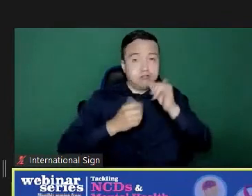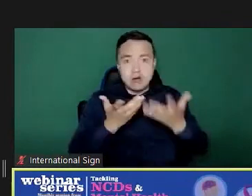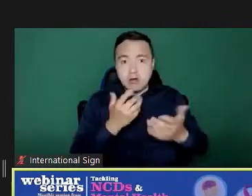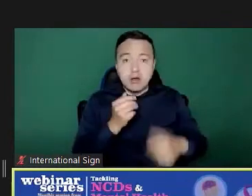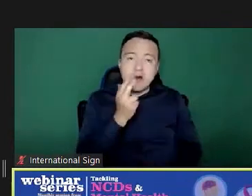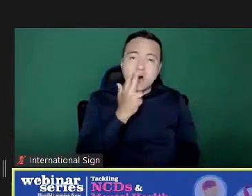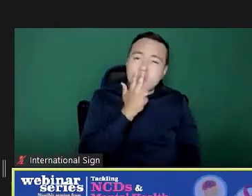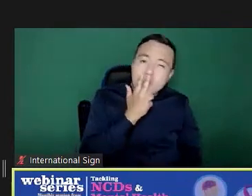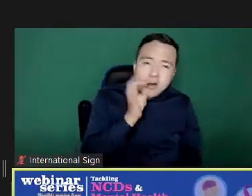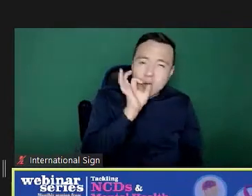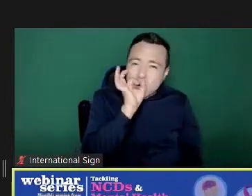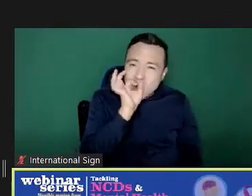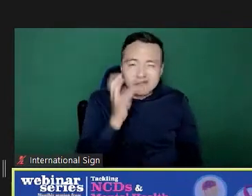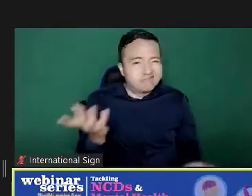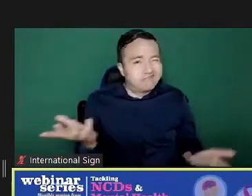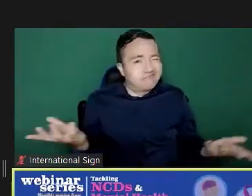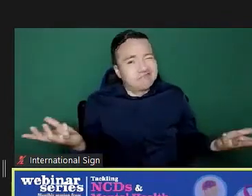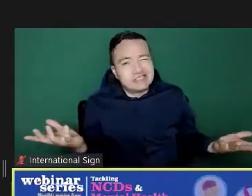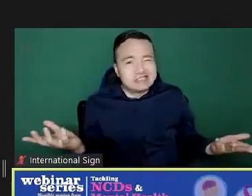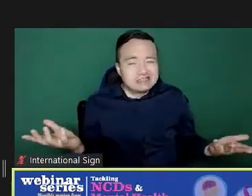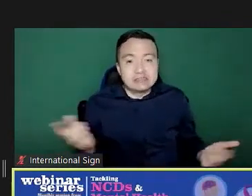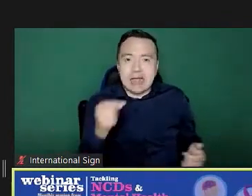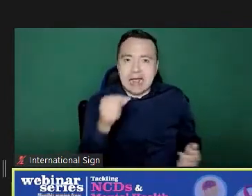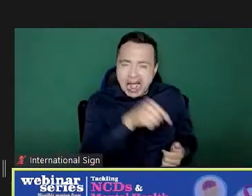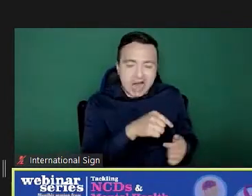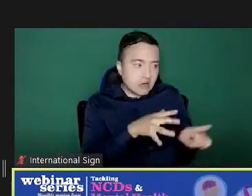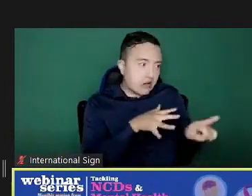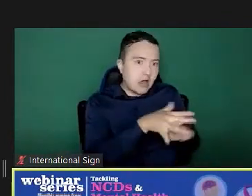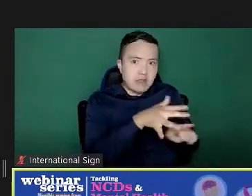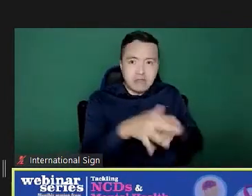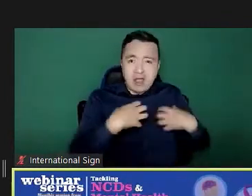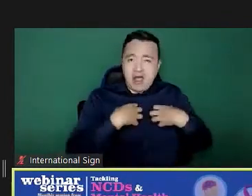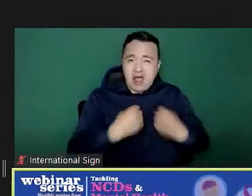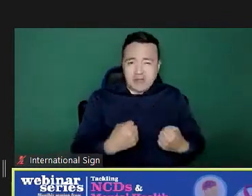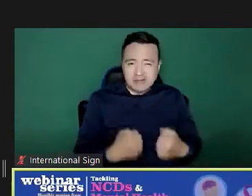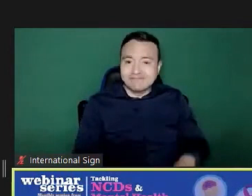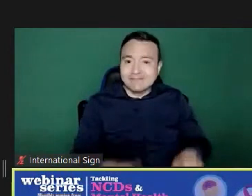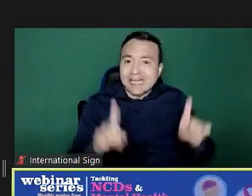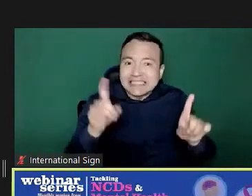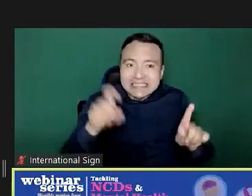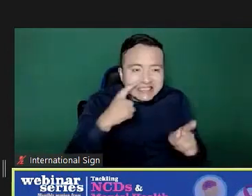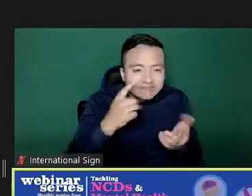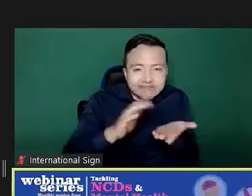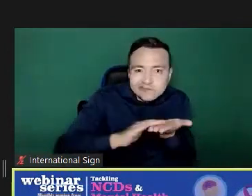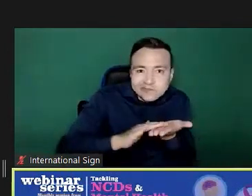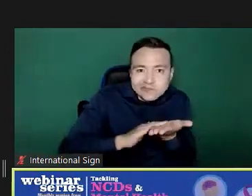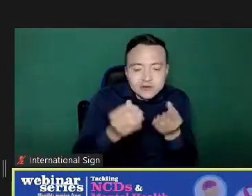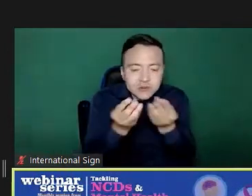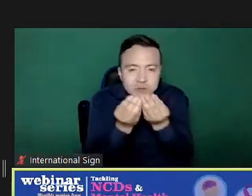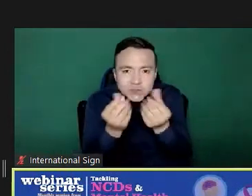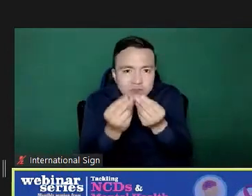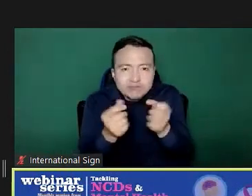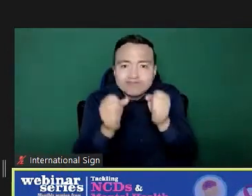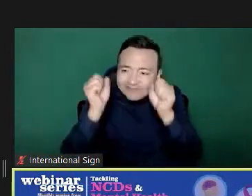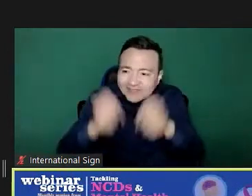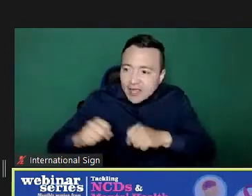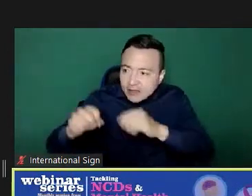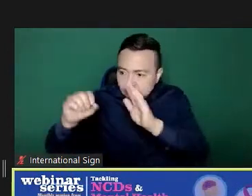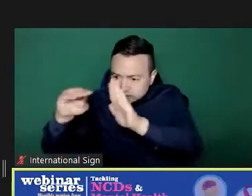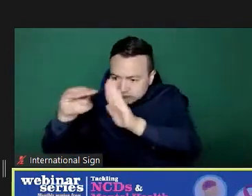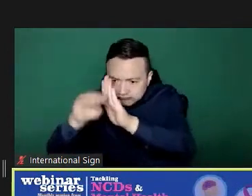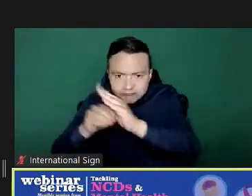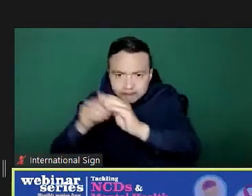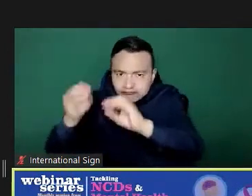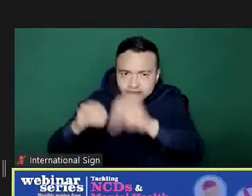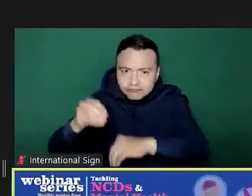que crear entonces un entorno habilitador que permita que estas cosas sean posibles. Para lograr, por esto, la